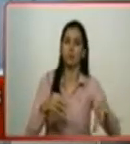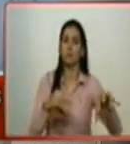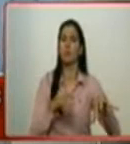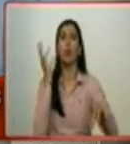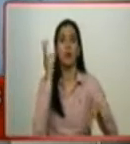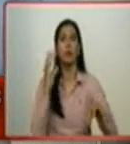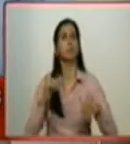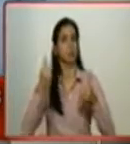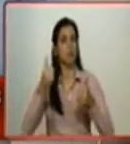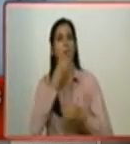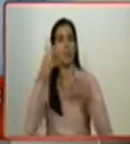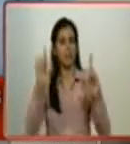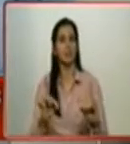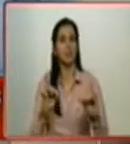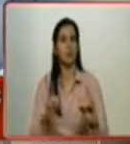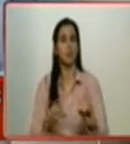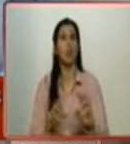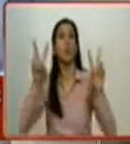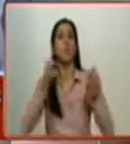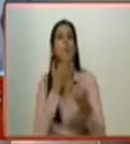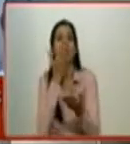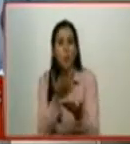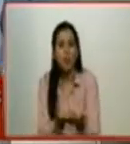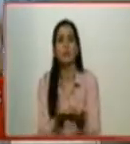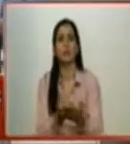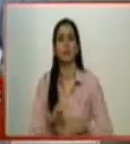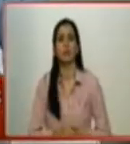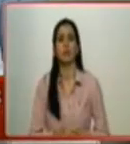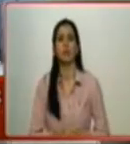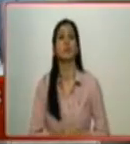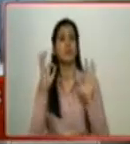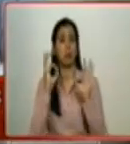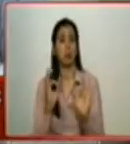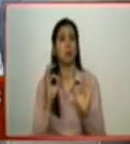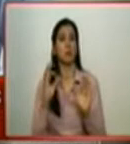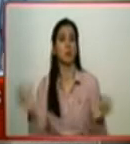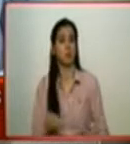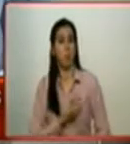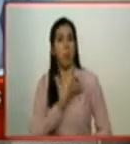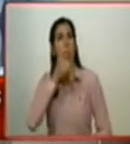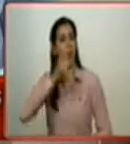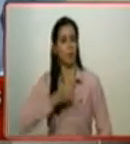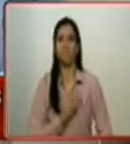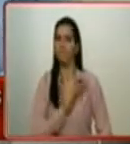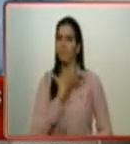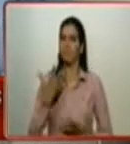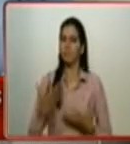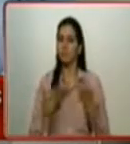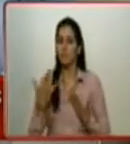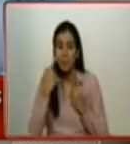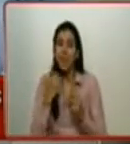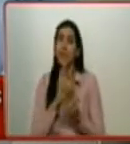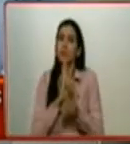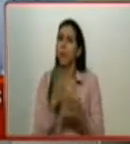audaz la propuesta, pero fue una propuesta que indiscutiblemente motivó al pueblo. Esos resultados,